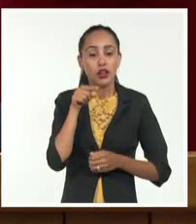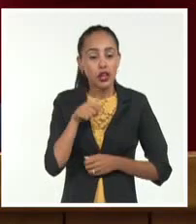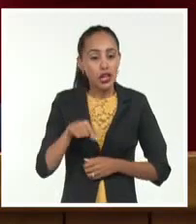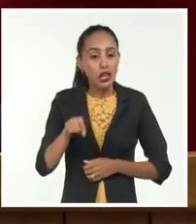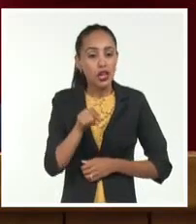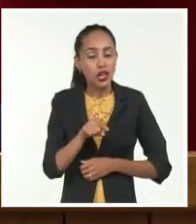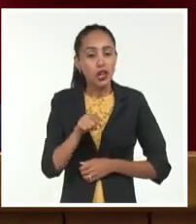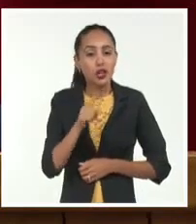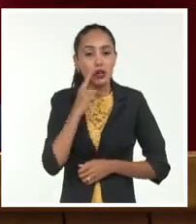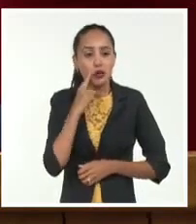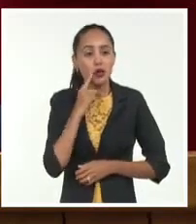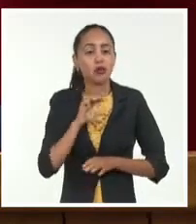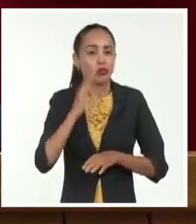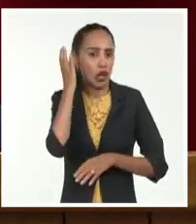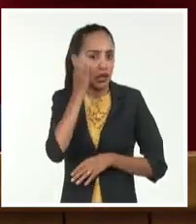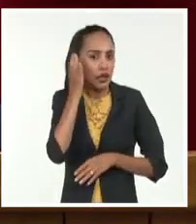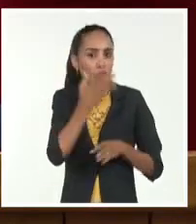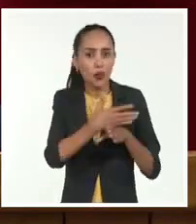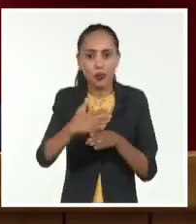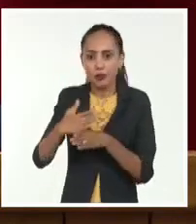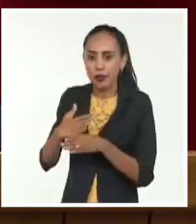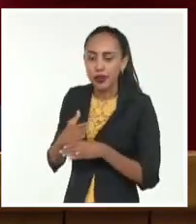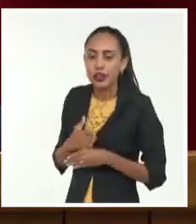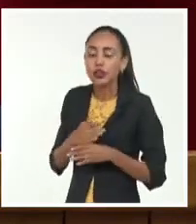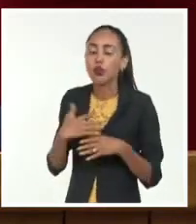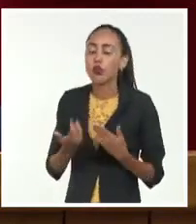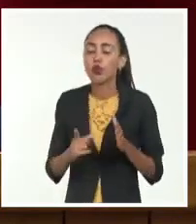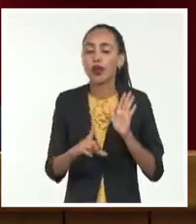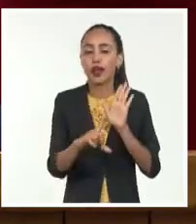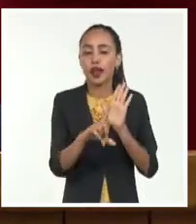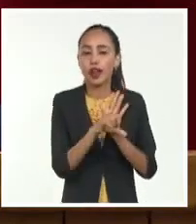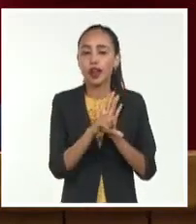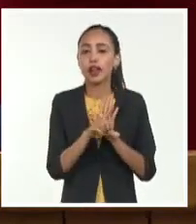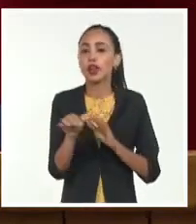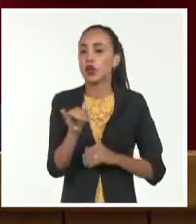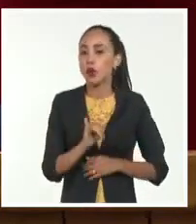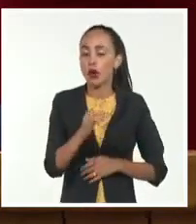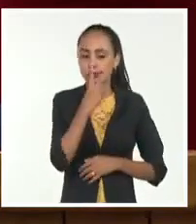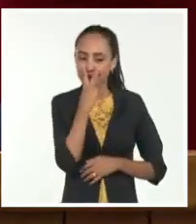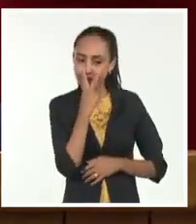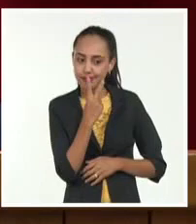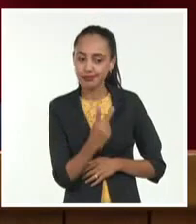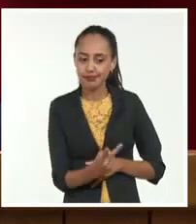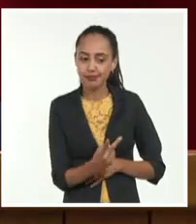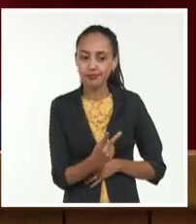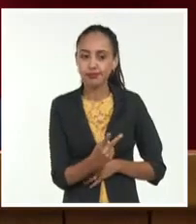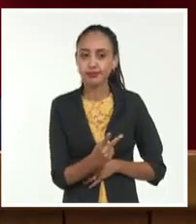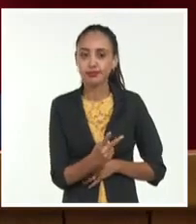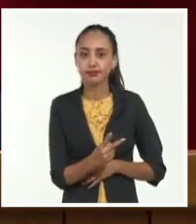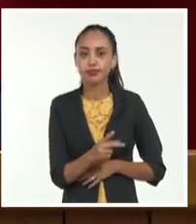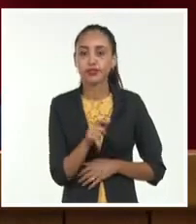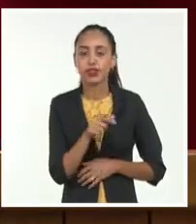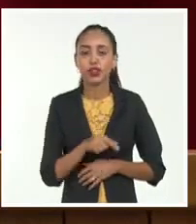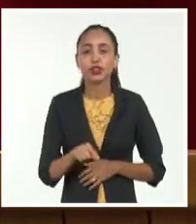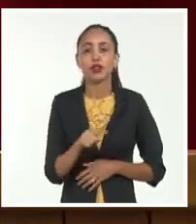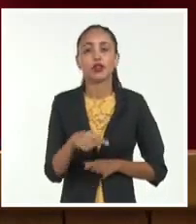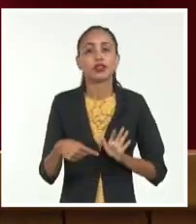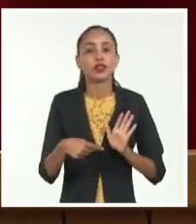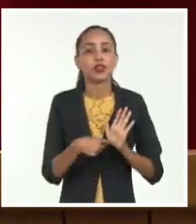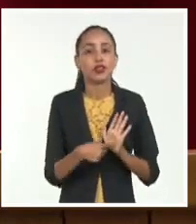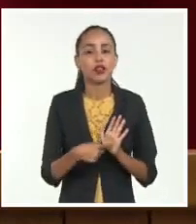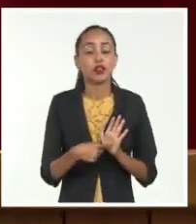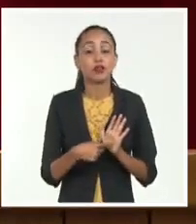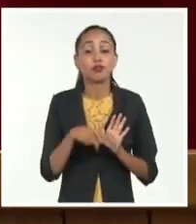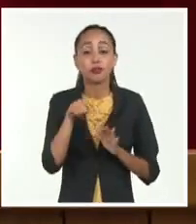más disímiles opiniones sobre una ley que ha concitado su atención, en tanto su punto de mira no es